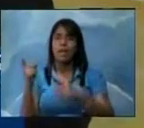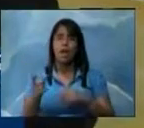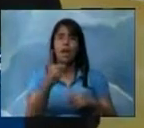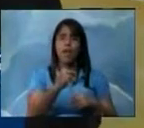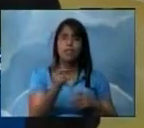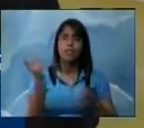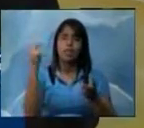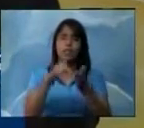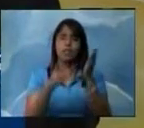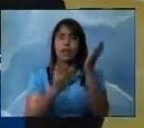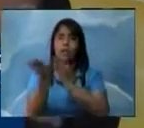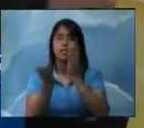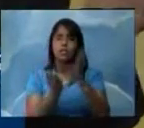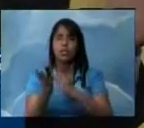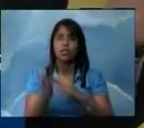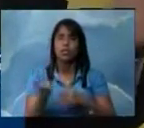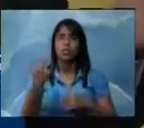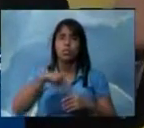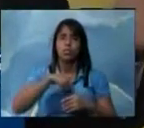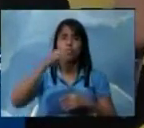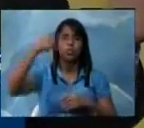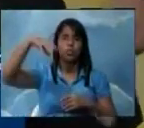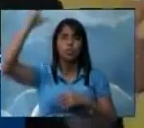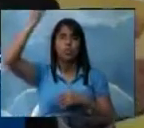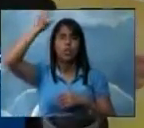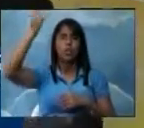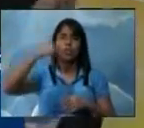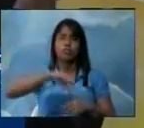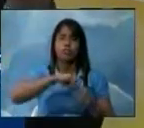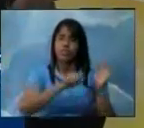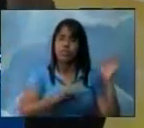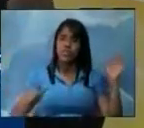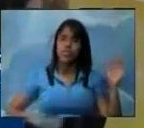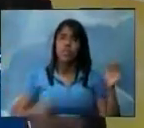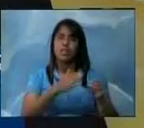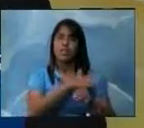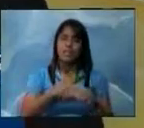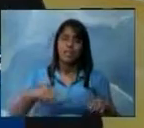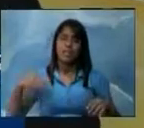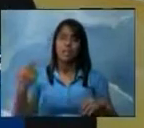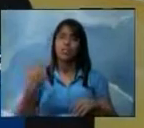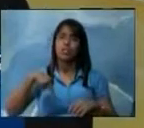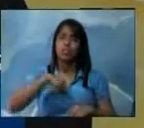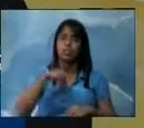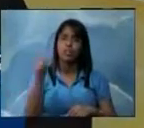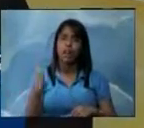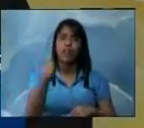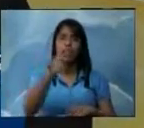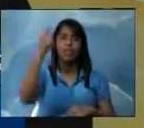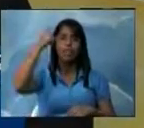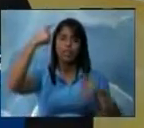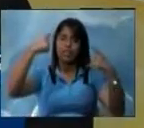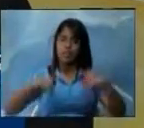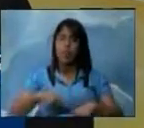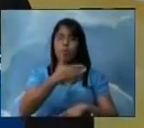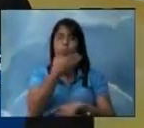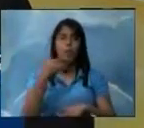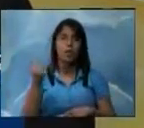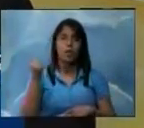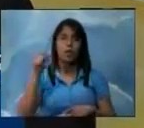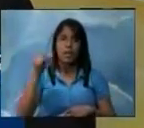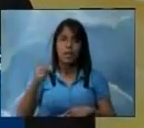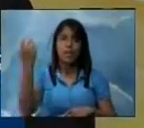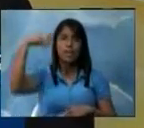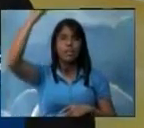le fueran a servir. Nuestro rey, nuestro Señor, quiere que nosotros cada día seamos mejores. Y este rey